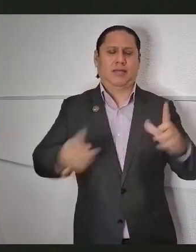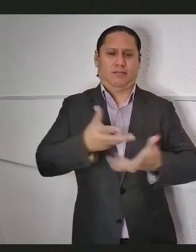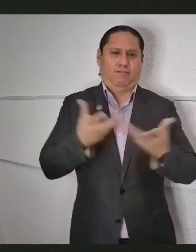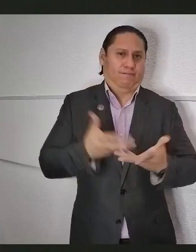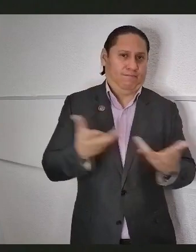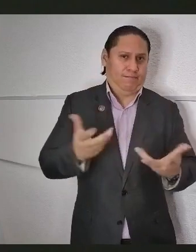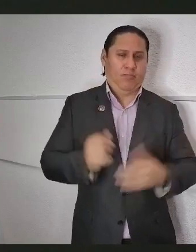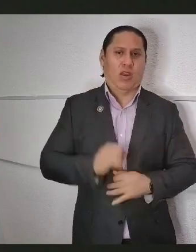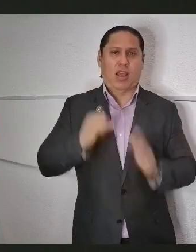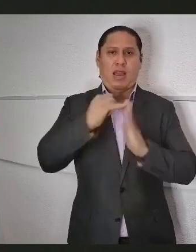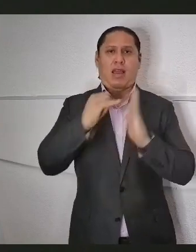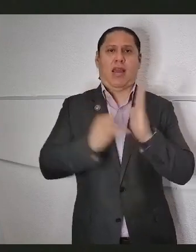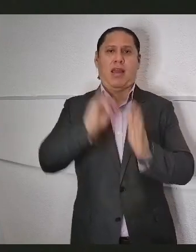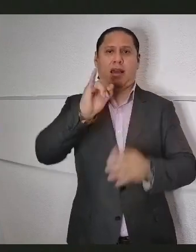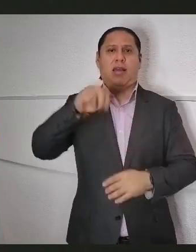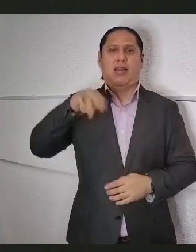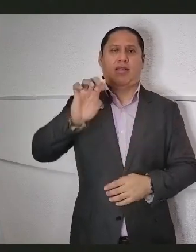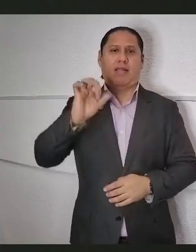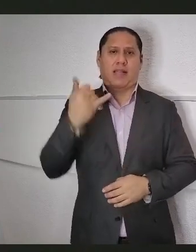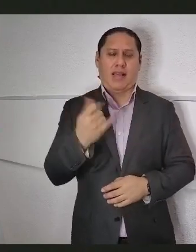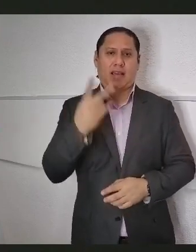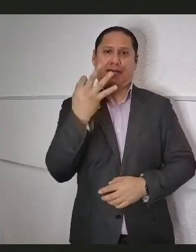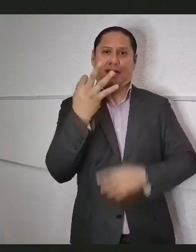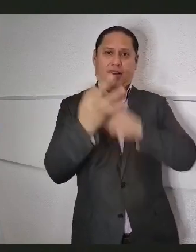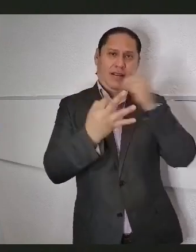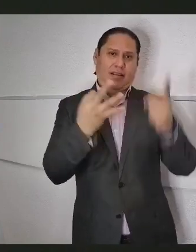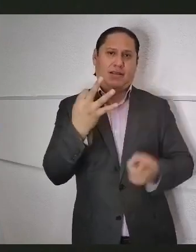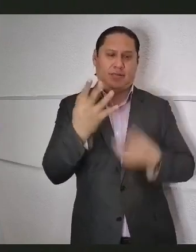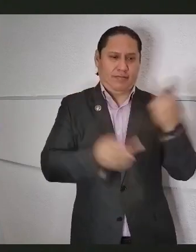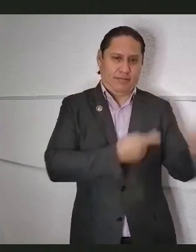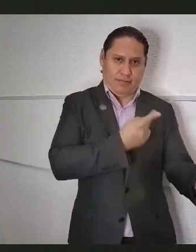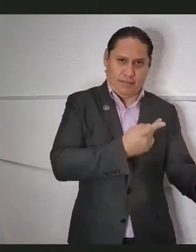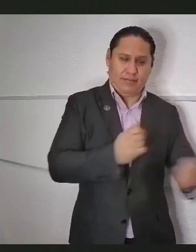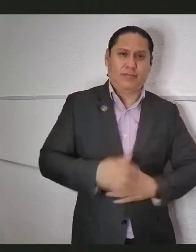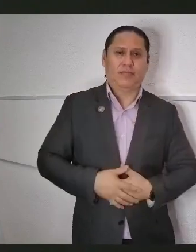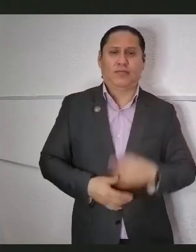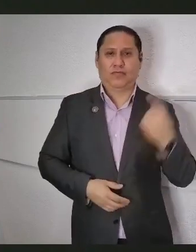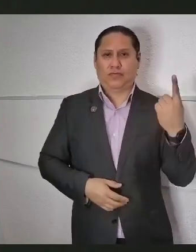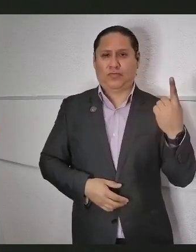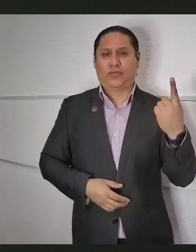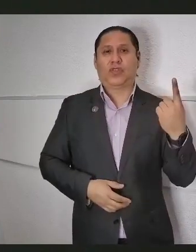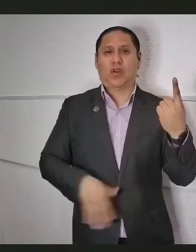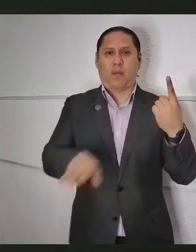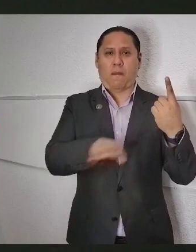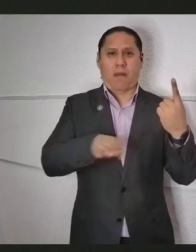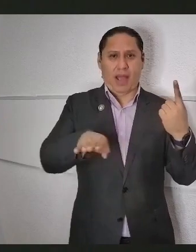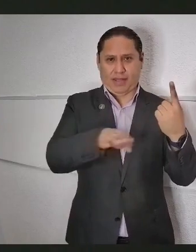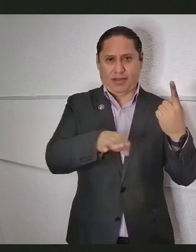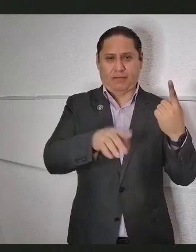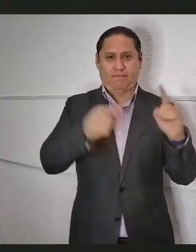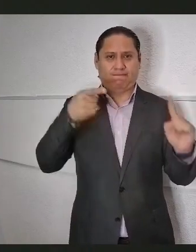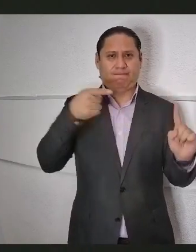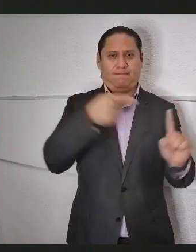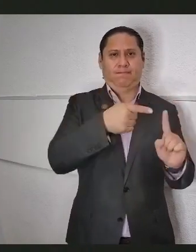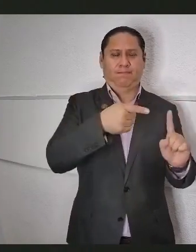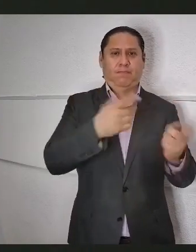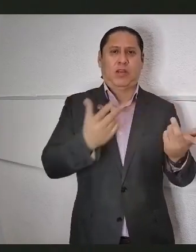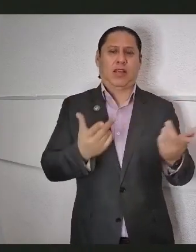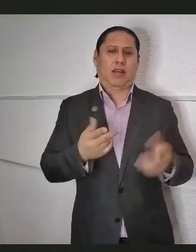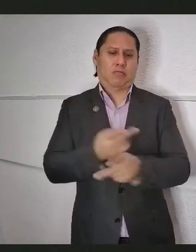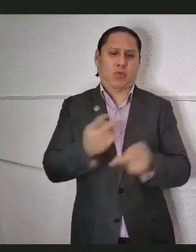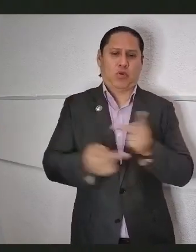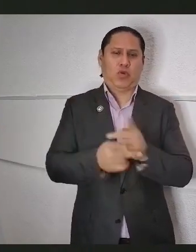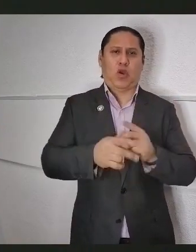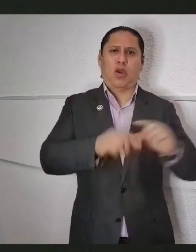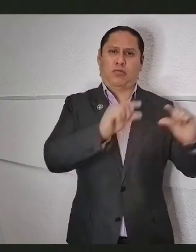agropecuarias, el INEGI definió tres diferentes cuestionarios. Uno, básico, dirigido a unidades de producción